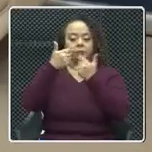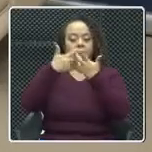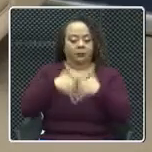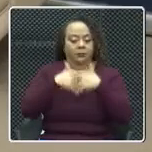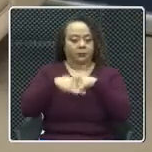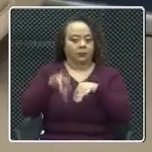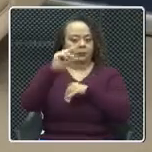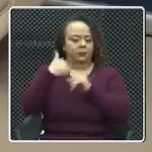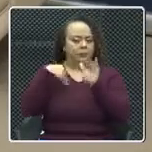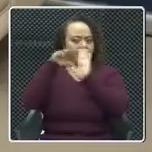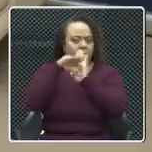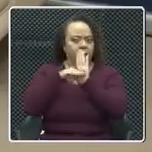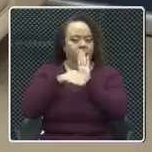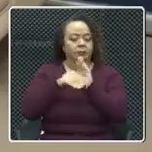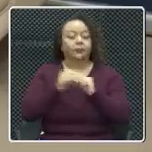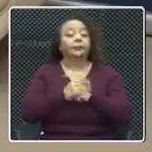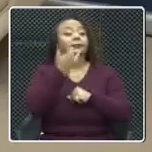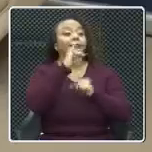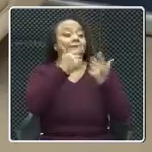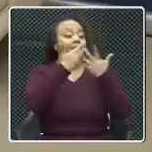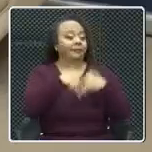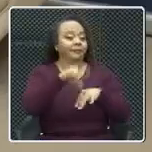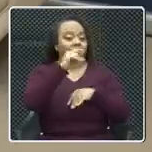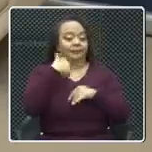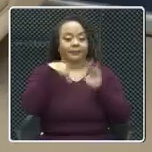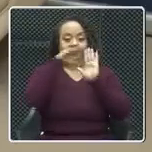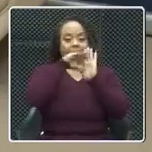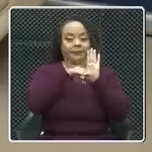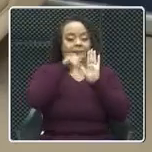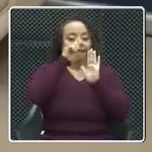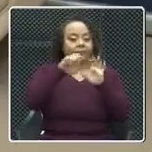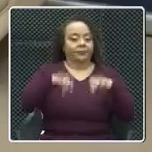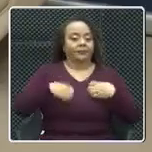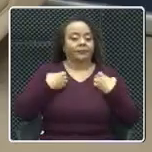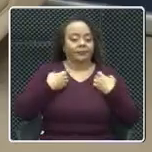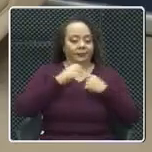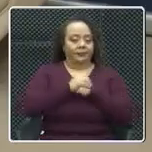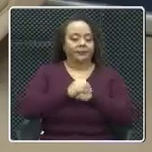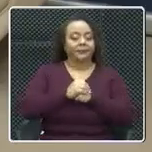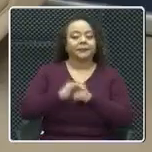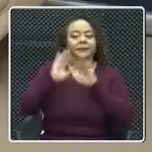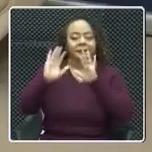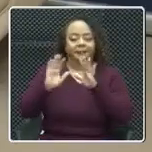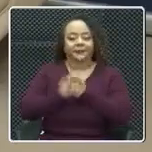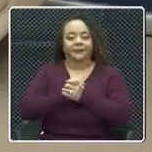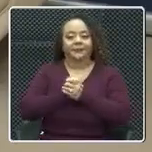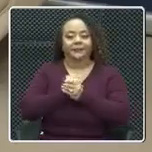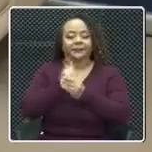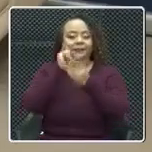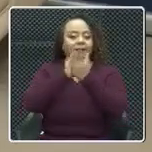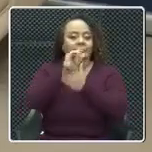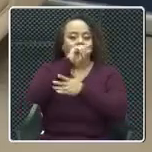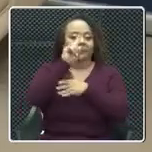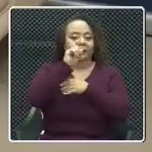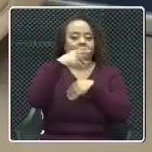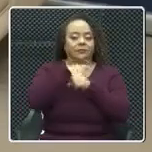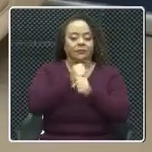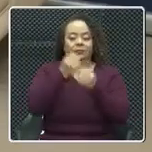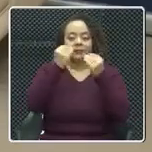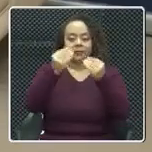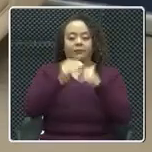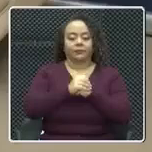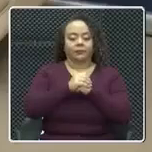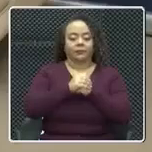tiene protocolos, Carolina. Si la empresa no tiene protocolos, tiene que haber, vamos a ver, esta es una pregunta que nos hacen